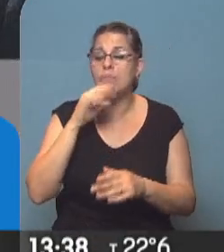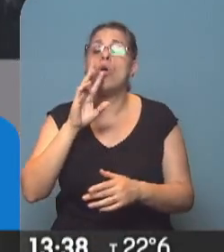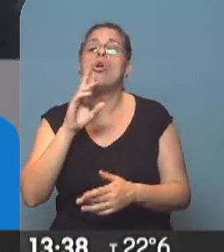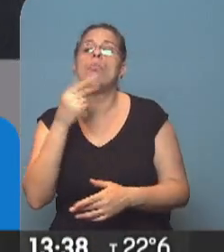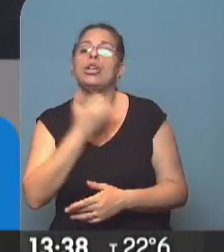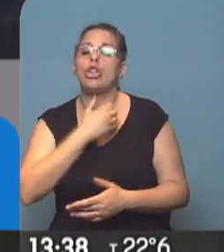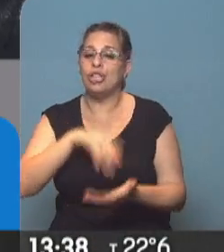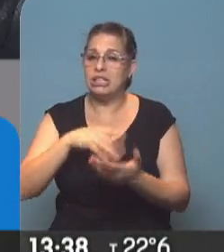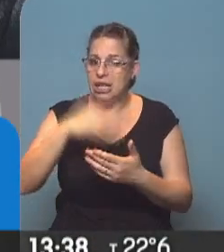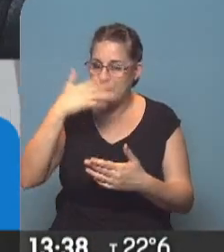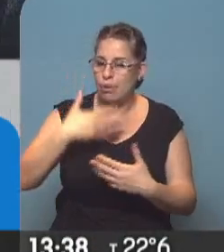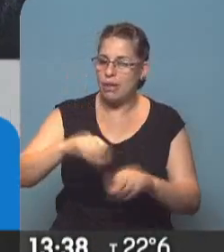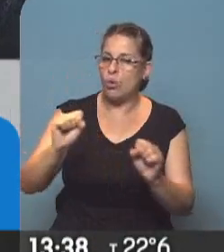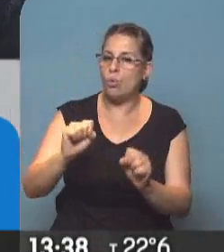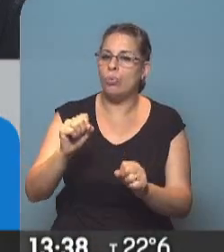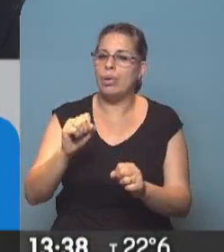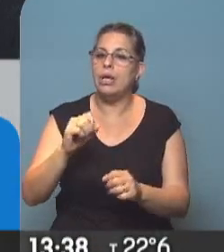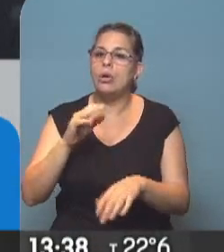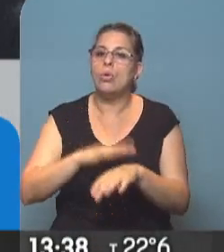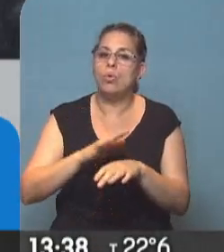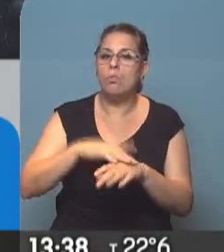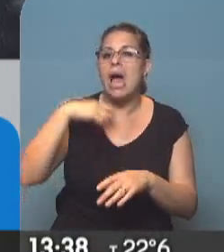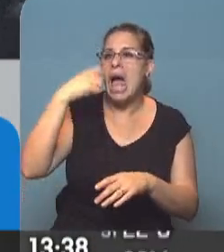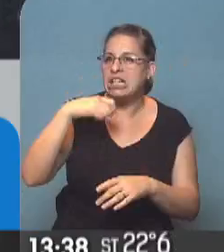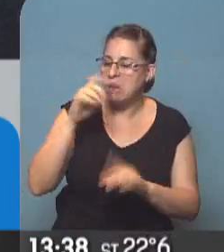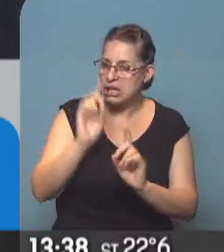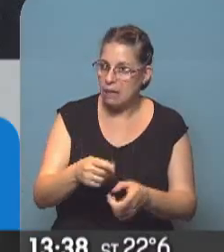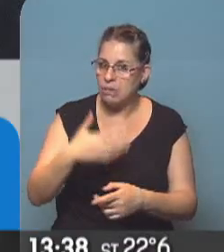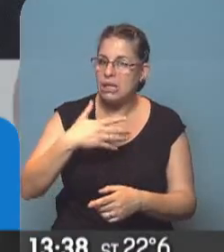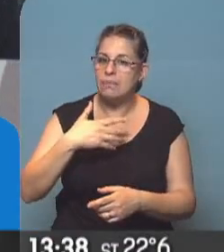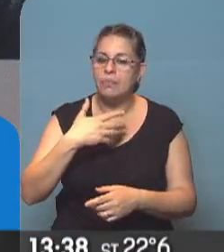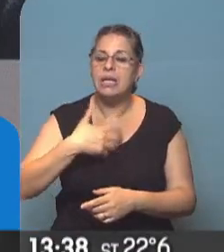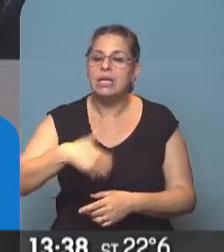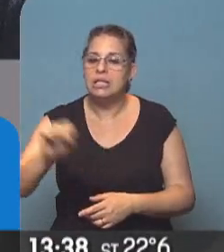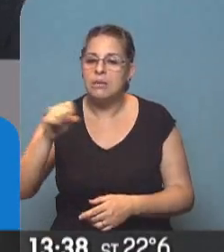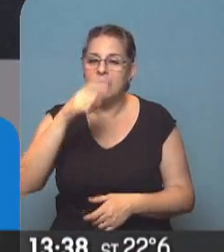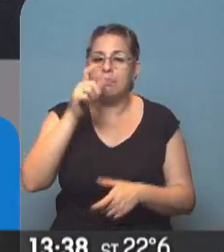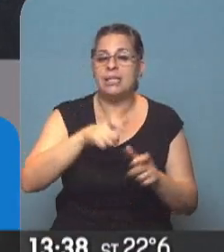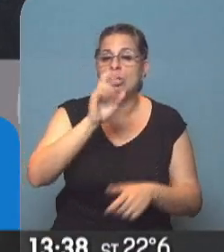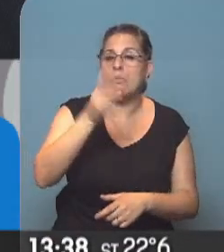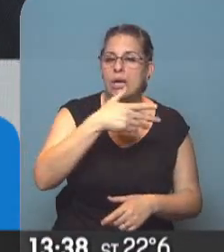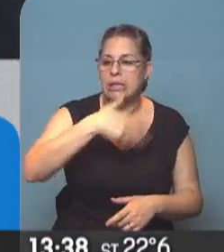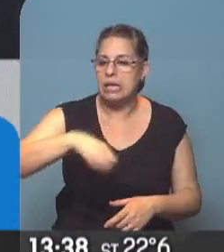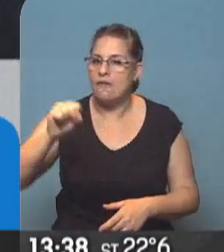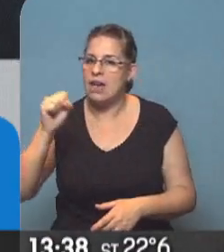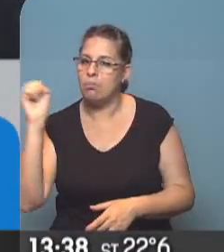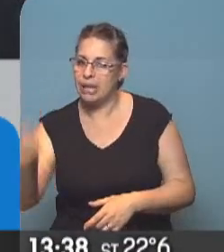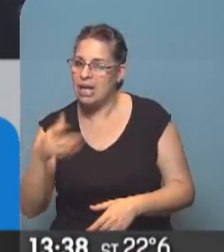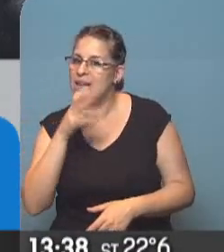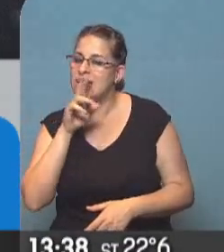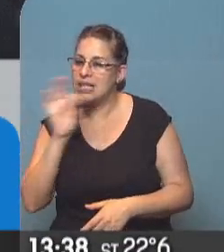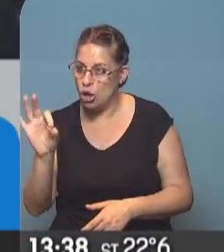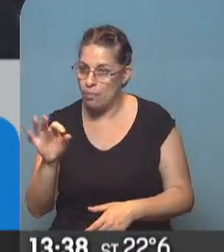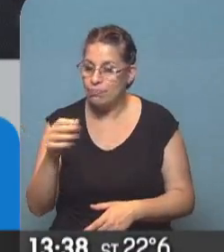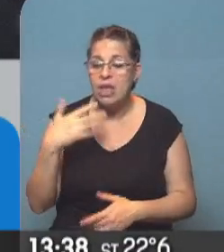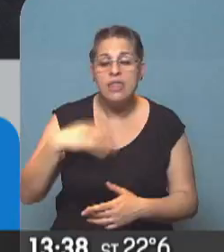de alguna manera por algún animal. Hay animales que también llevan hacia a las personas que están fallecidas, pero bueno, habrá que estudiar